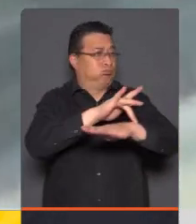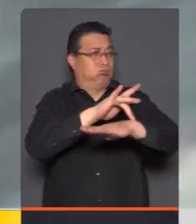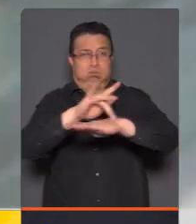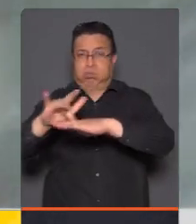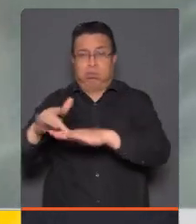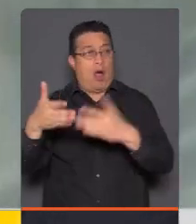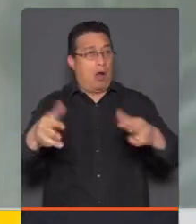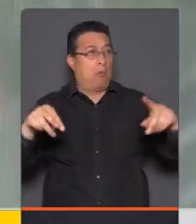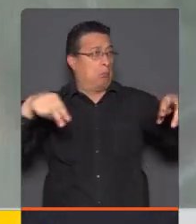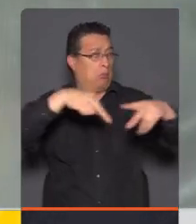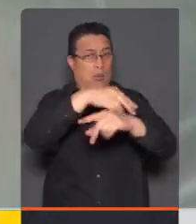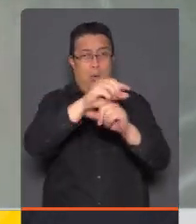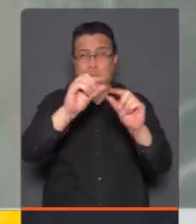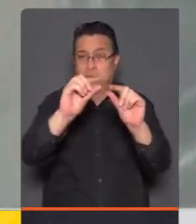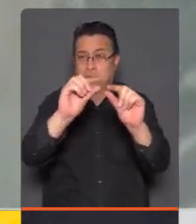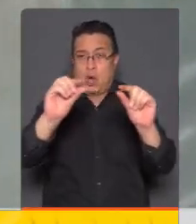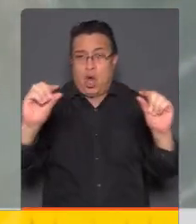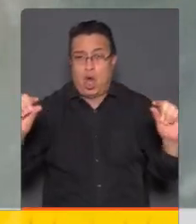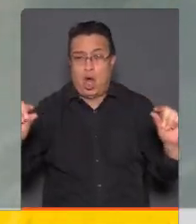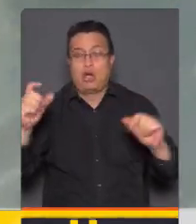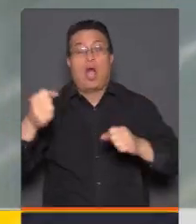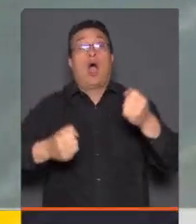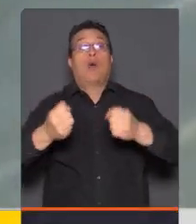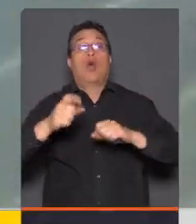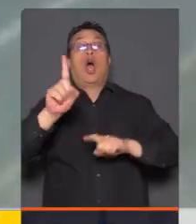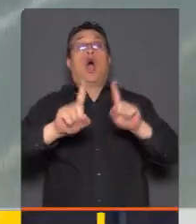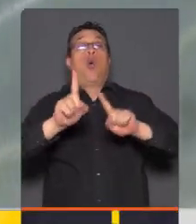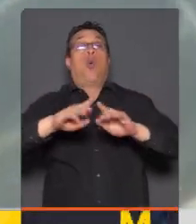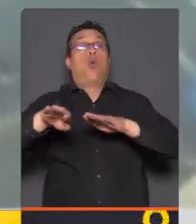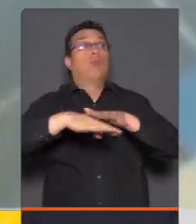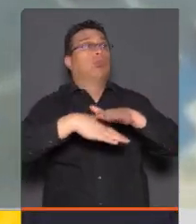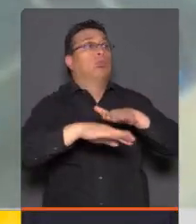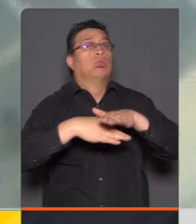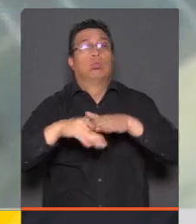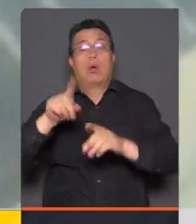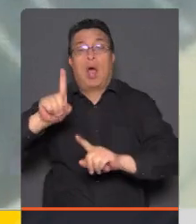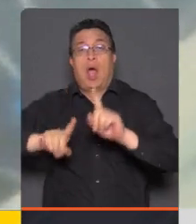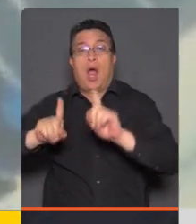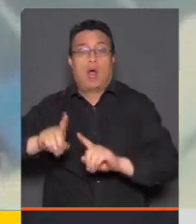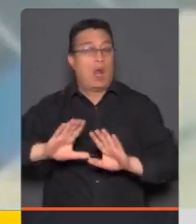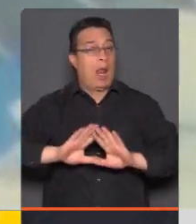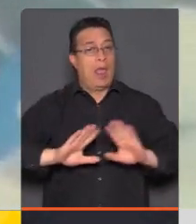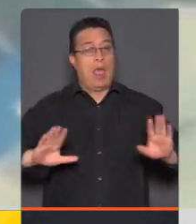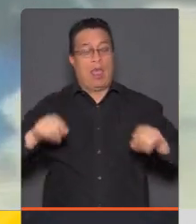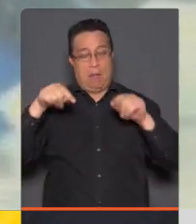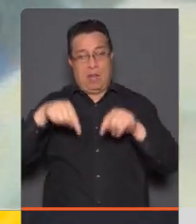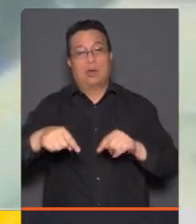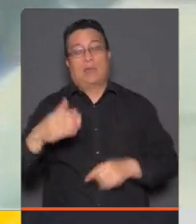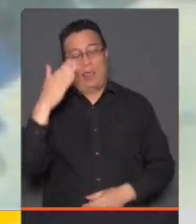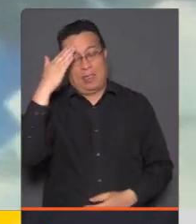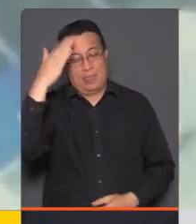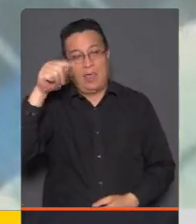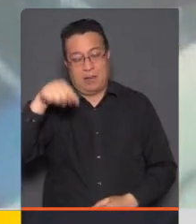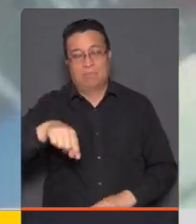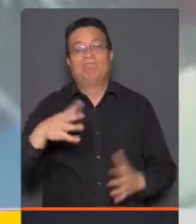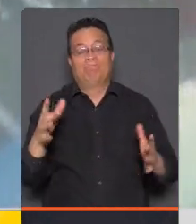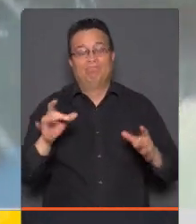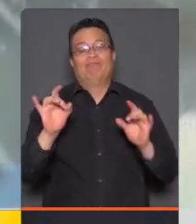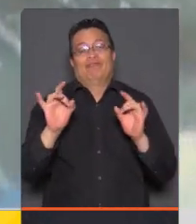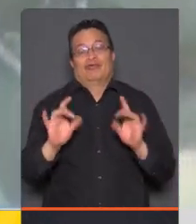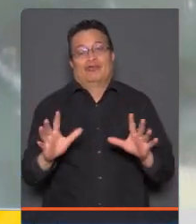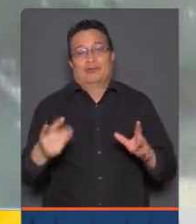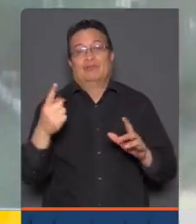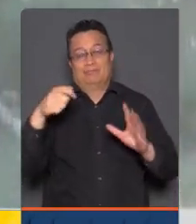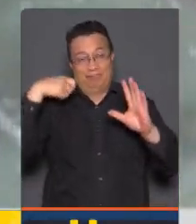gente circulando, solamente algunos vehículos en lo que ha sido la tónica de esta jornada, donde se han registrado, como vemos en